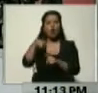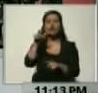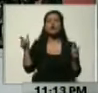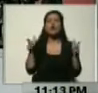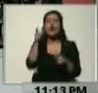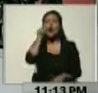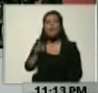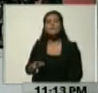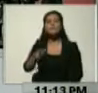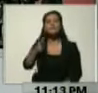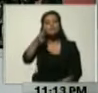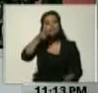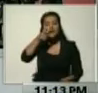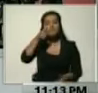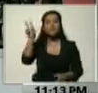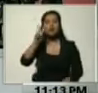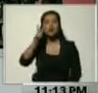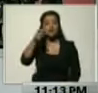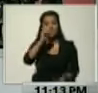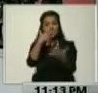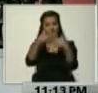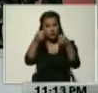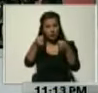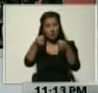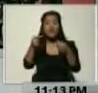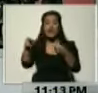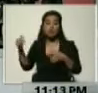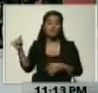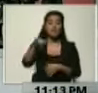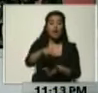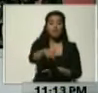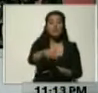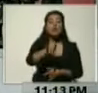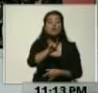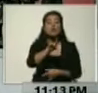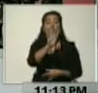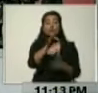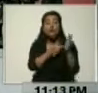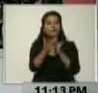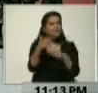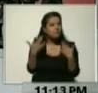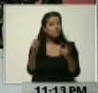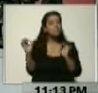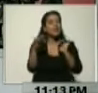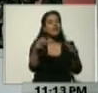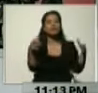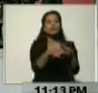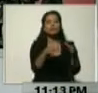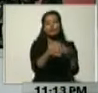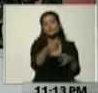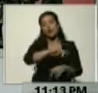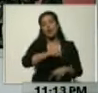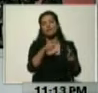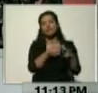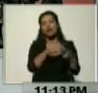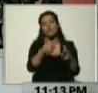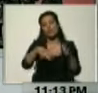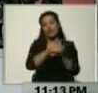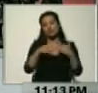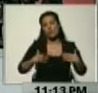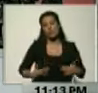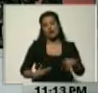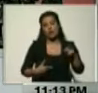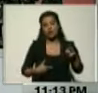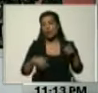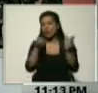Observatorio Venezolano de Prisiones, quienes asistirán a partir del lunes 4 de abril al periodo de sesiones ordinarias de la Comisión Interamericana de Derechos Humanos